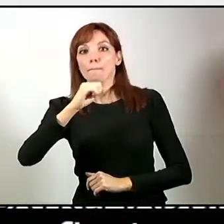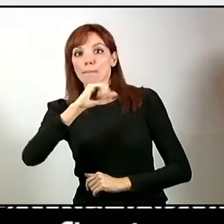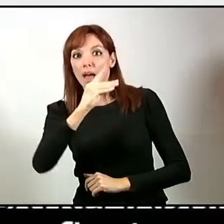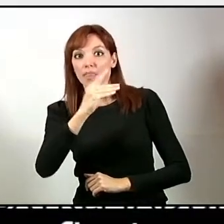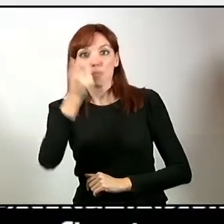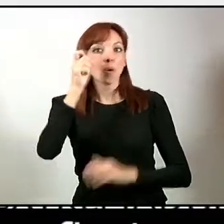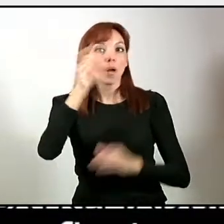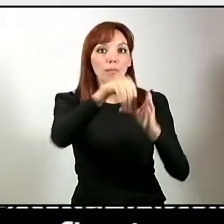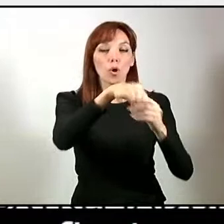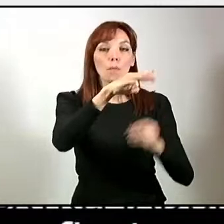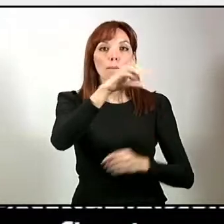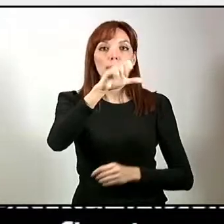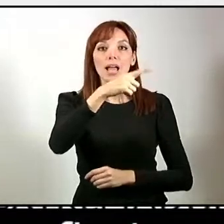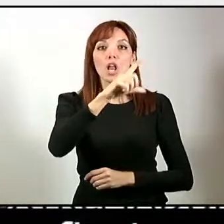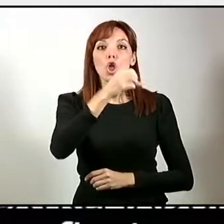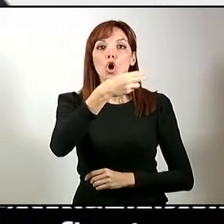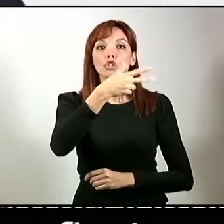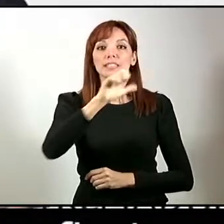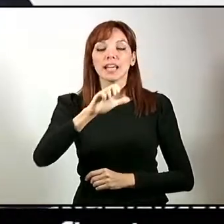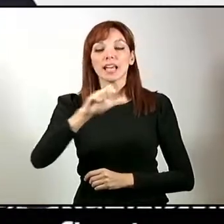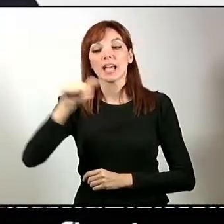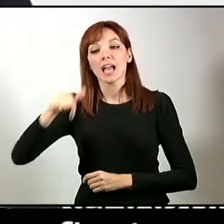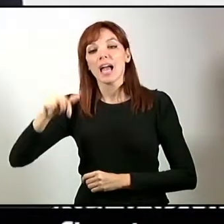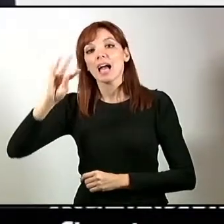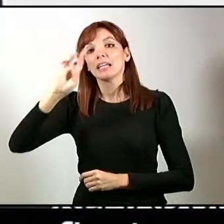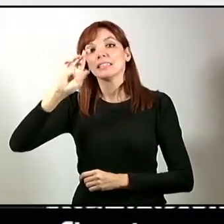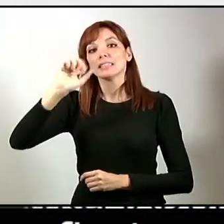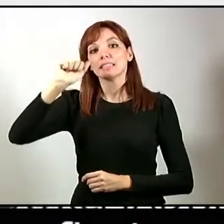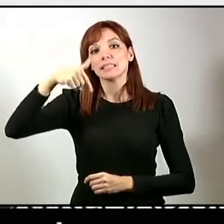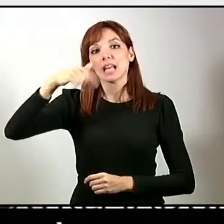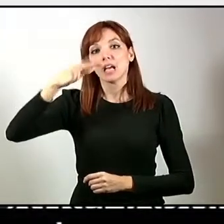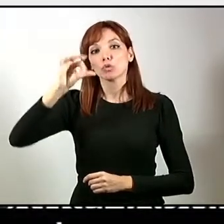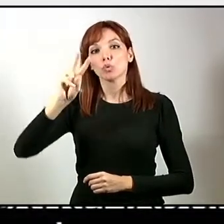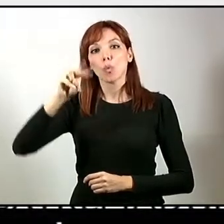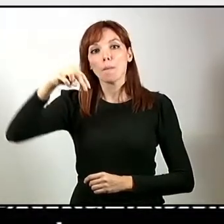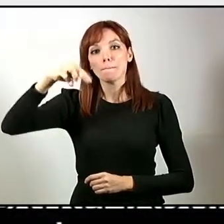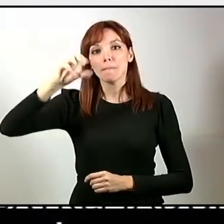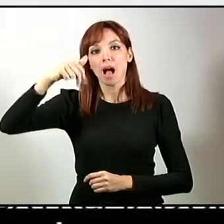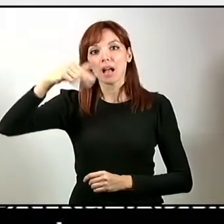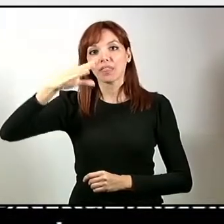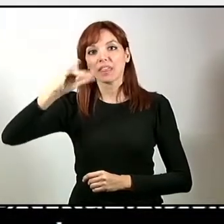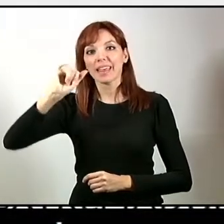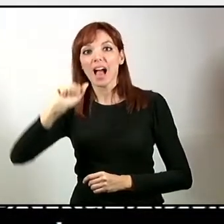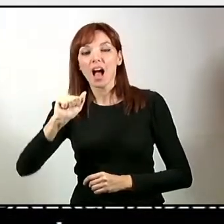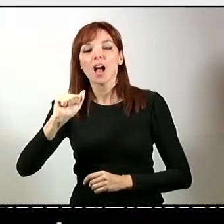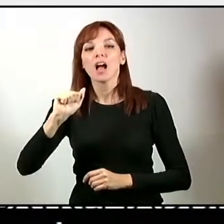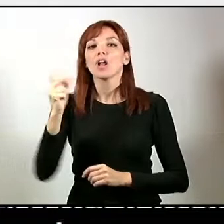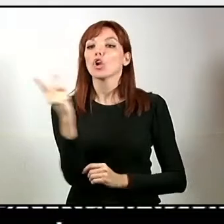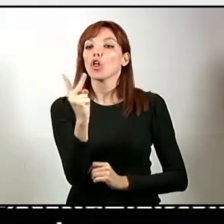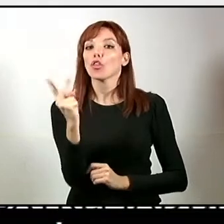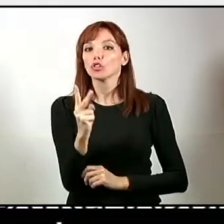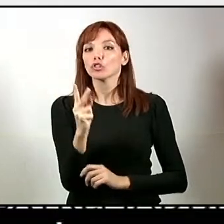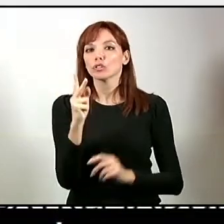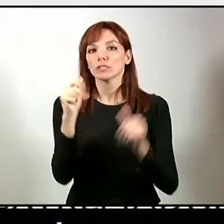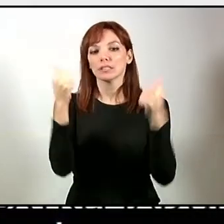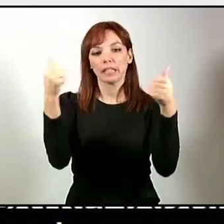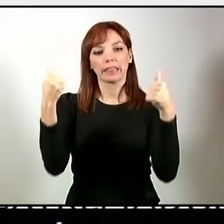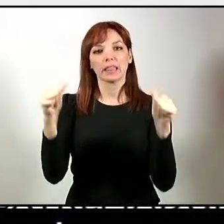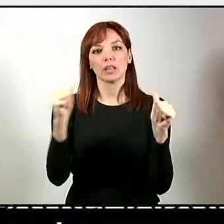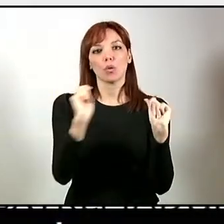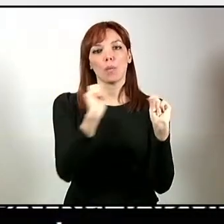y la transhumancia en Extremadura. Como digo, hoy ambas son declaradas bien de